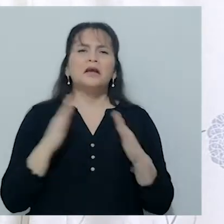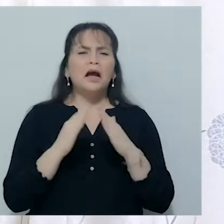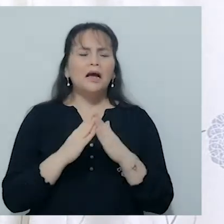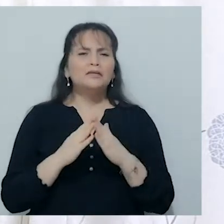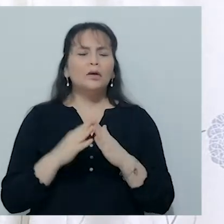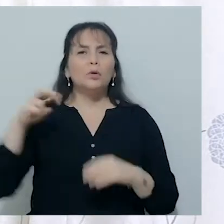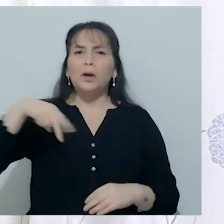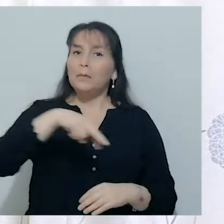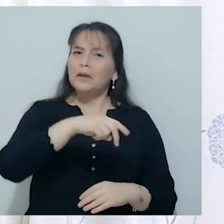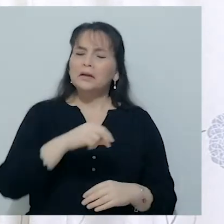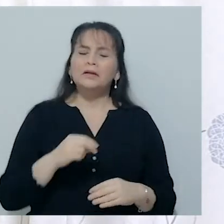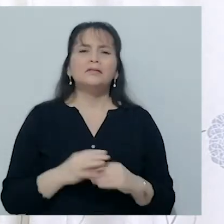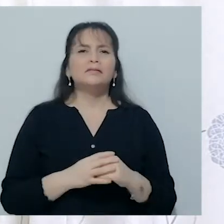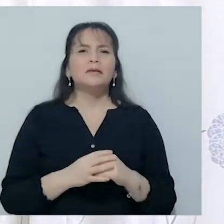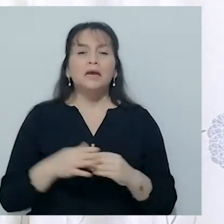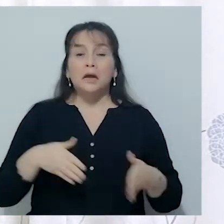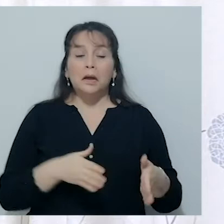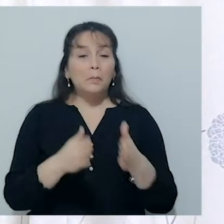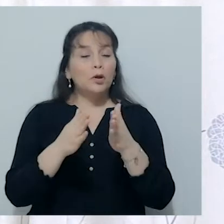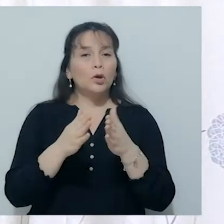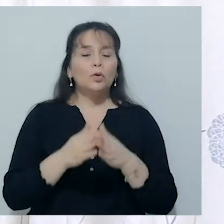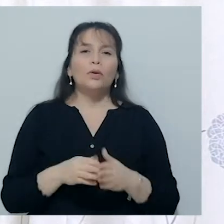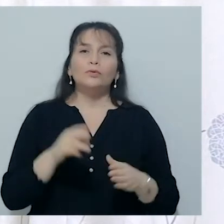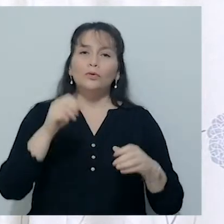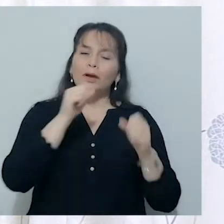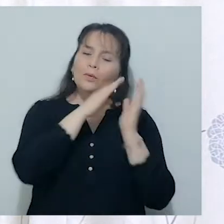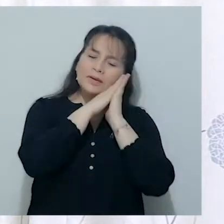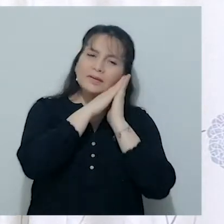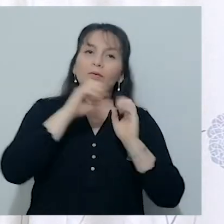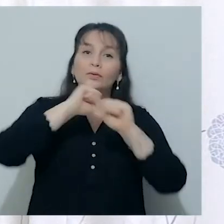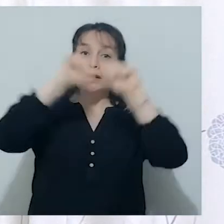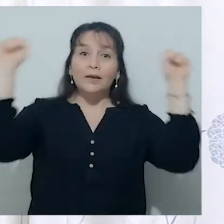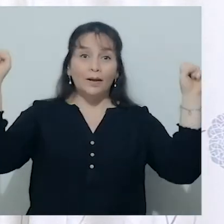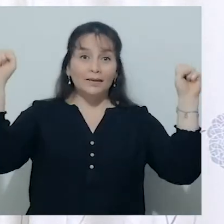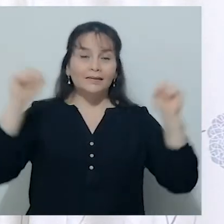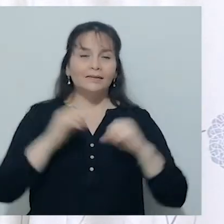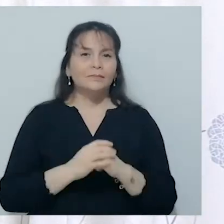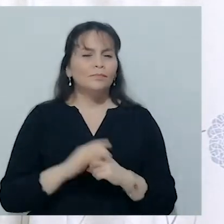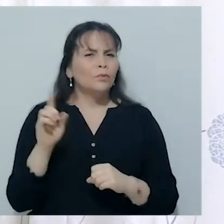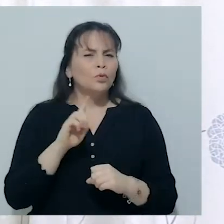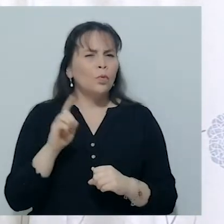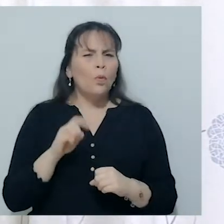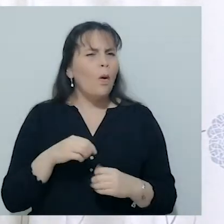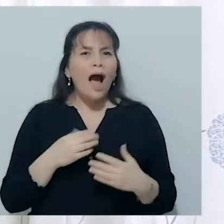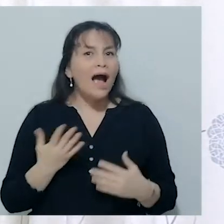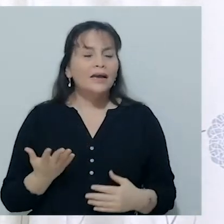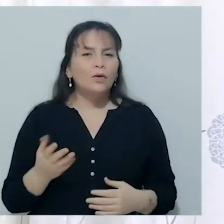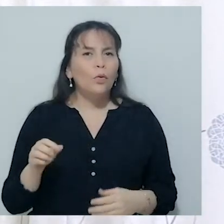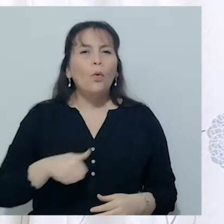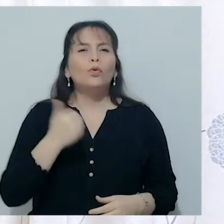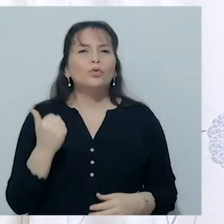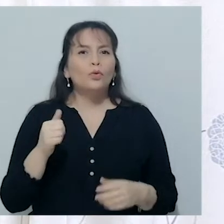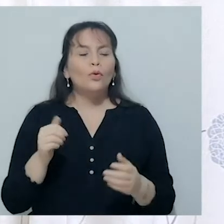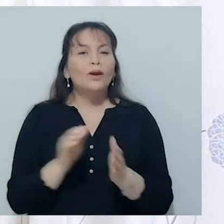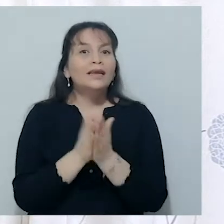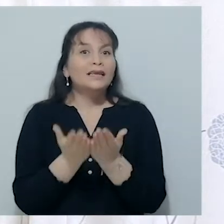por el camino, cuando te acuestes y cuando te levantes. No hay otro libro